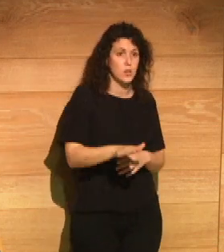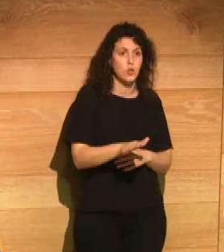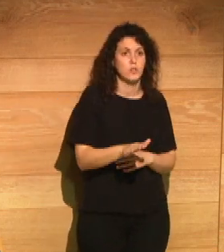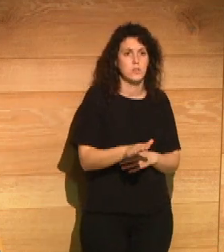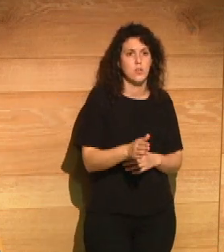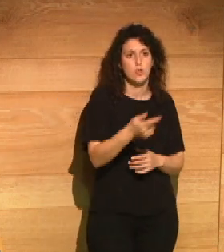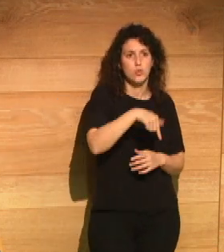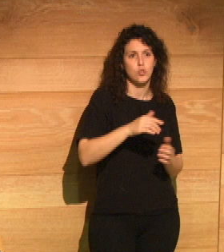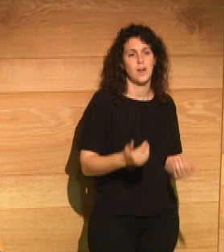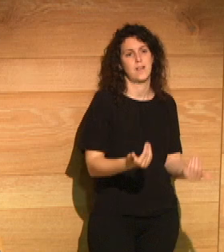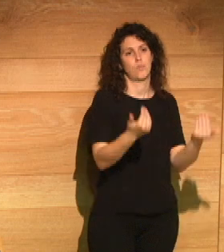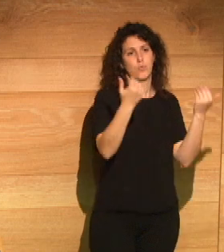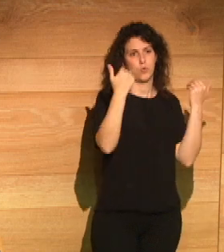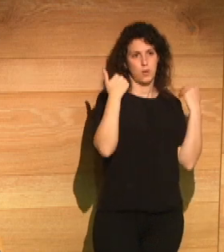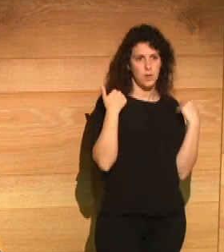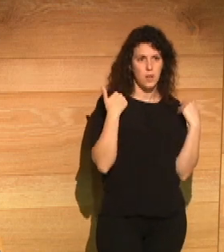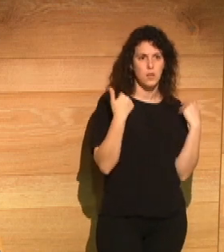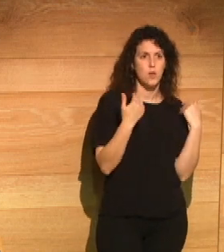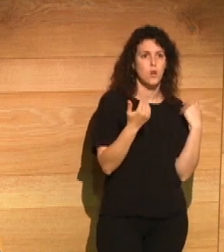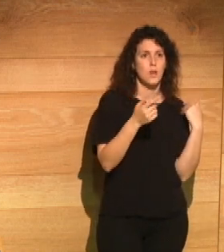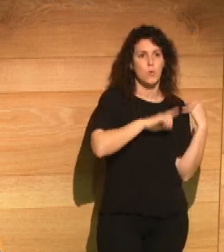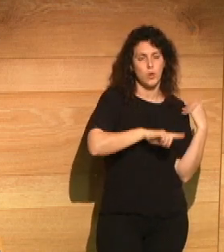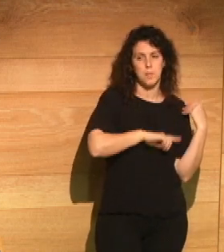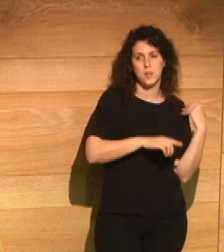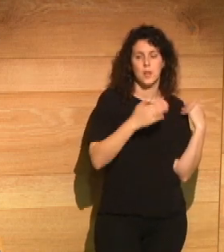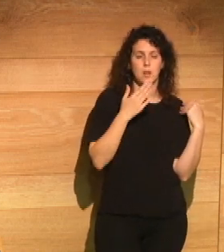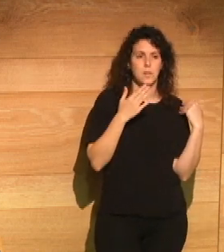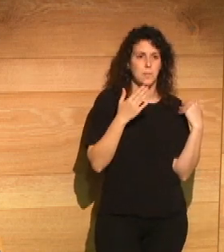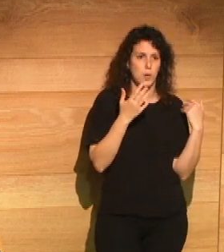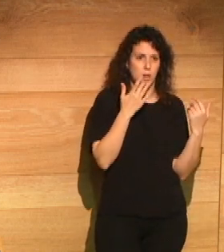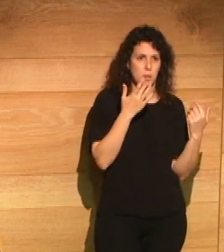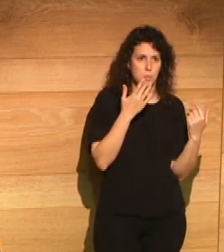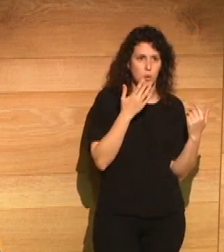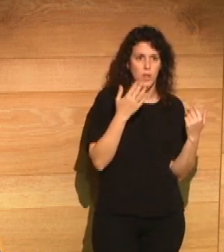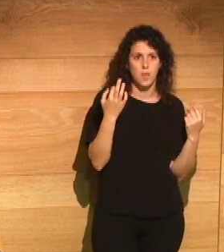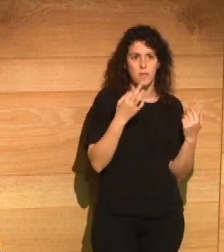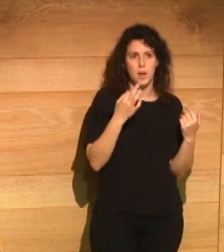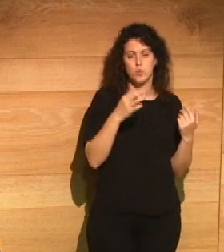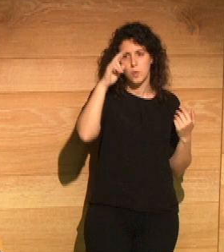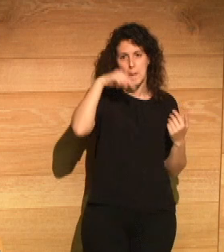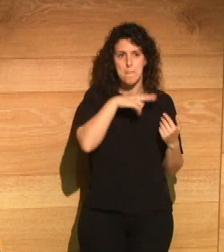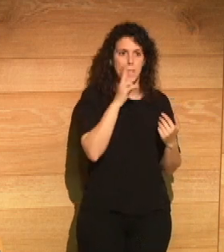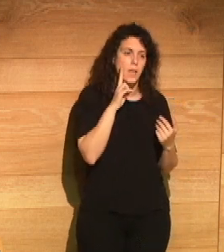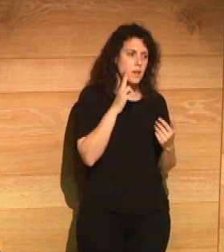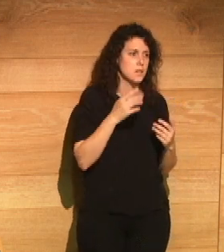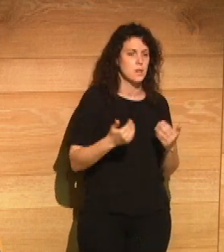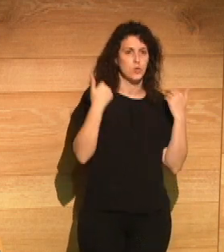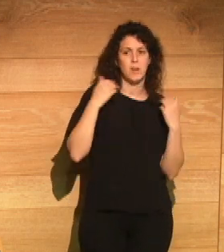cargábamos a veces emocionalmente con nuestros padres, teníamos que llevarlos a cuestas porque ellos no lo hacían.